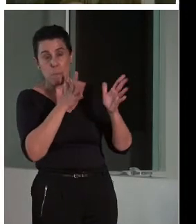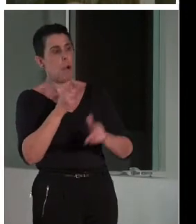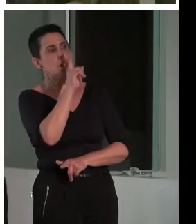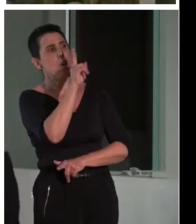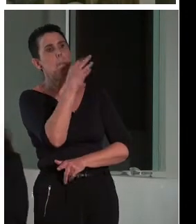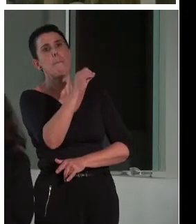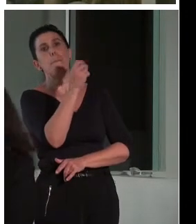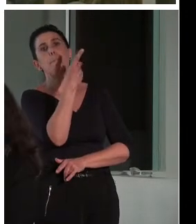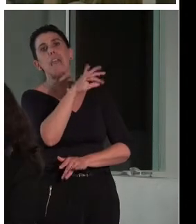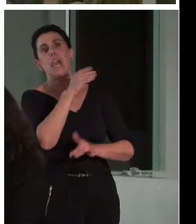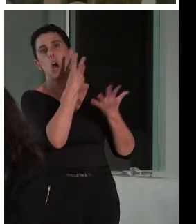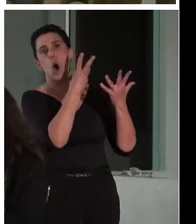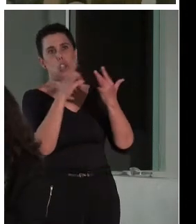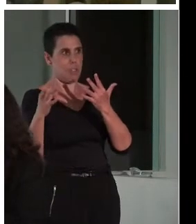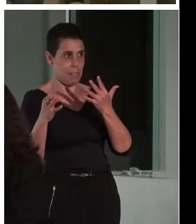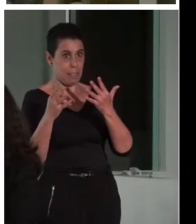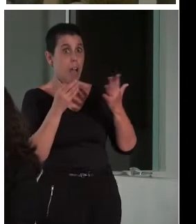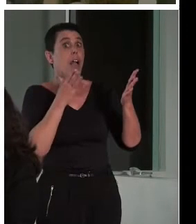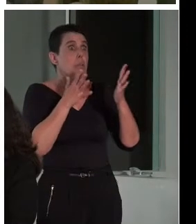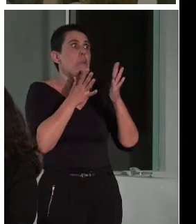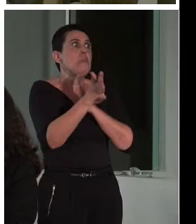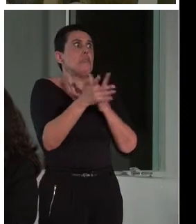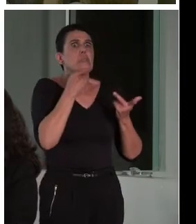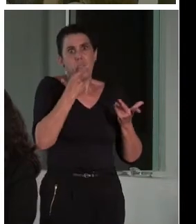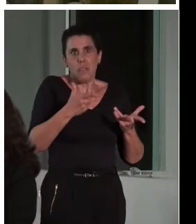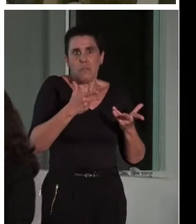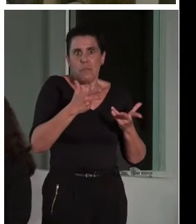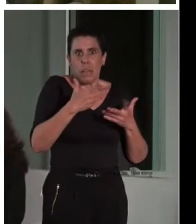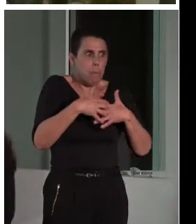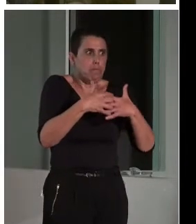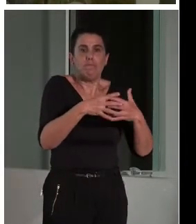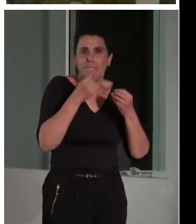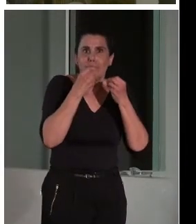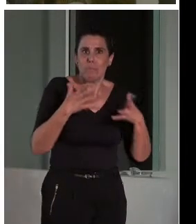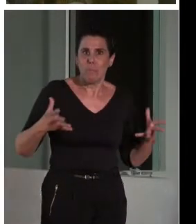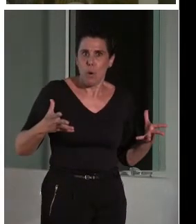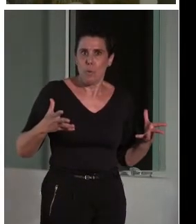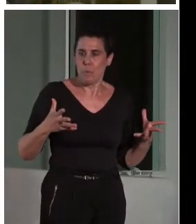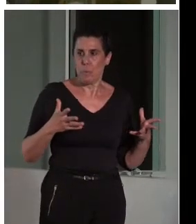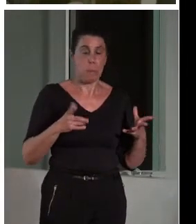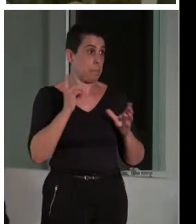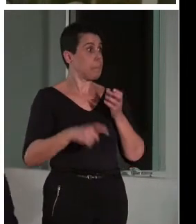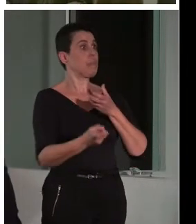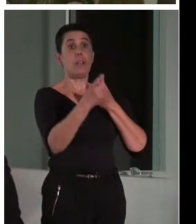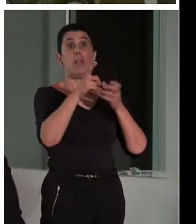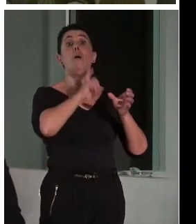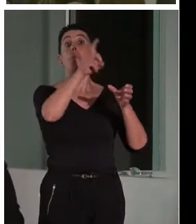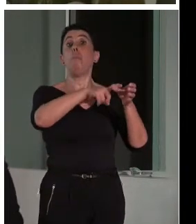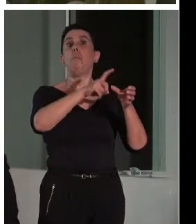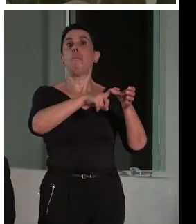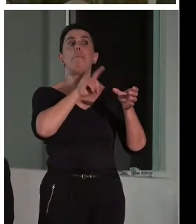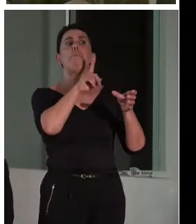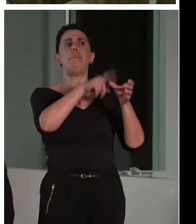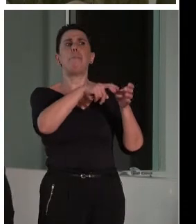de la salud y de la forma en que estamos trabajando en participar esto me interesa mucho me gustaría tener un